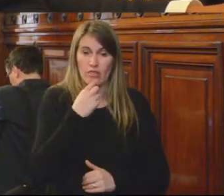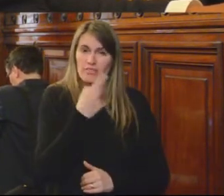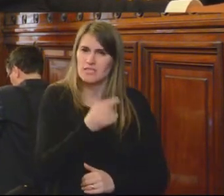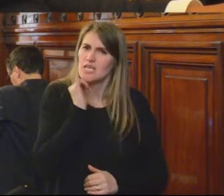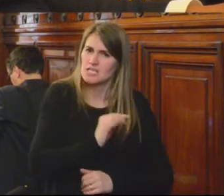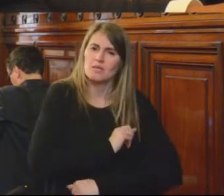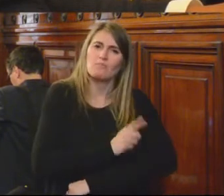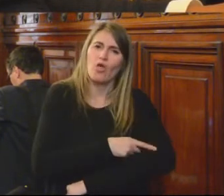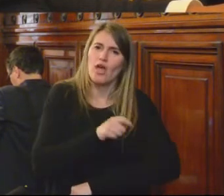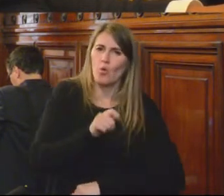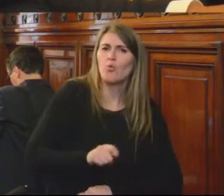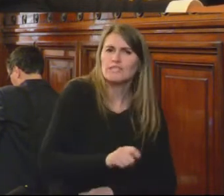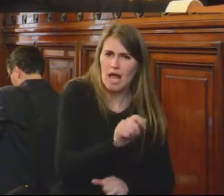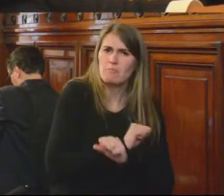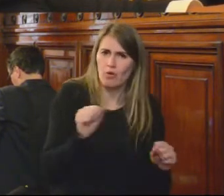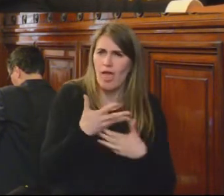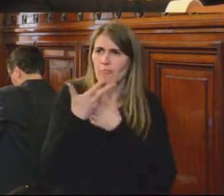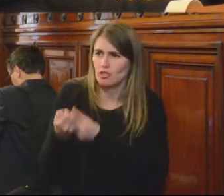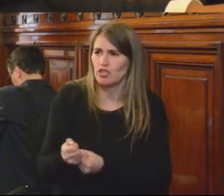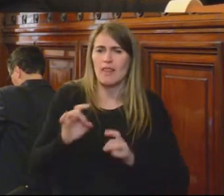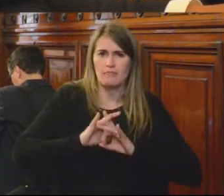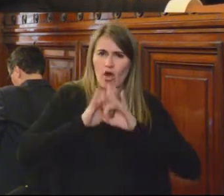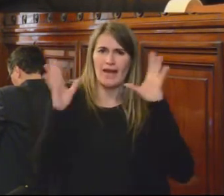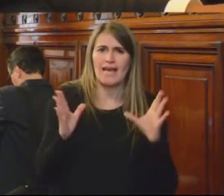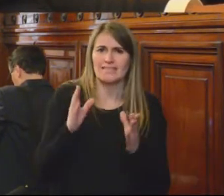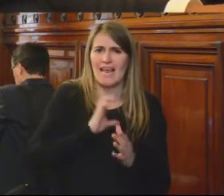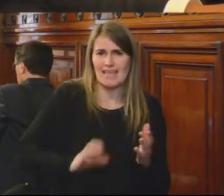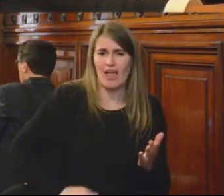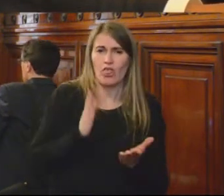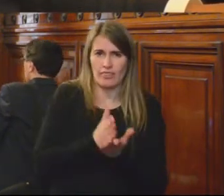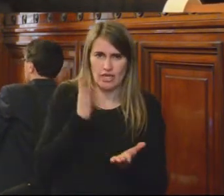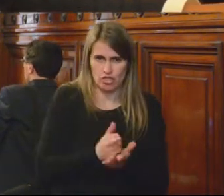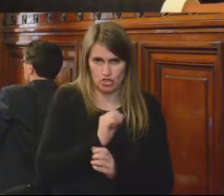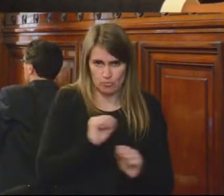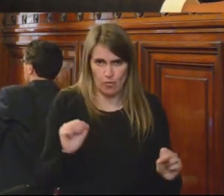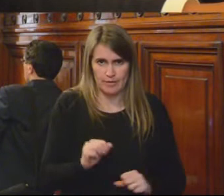para mantener la estabilidad democrática y el Estado de Derecho de la Nación.